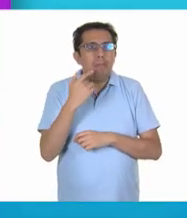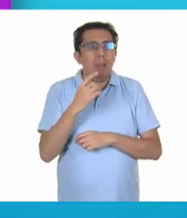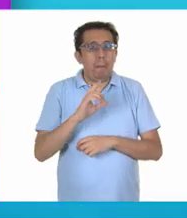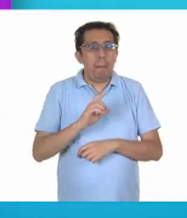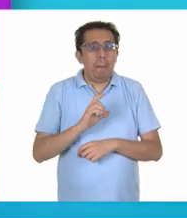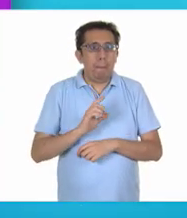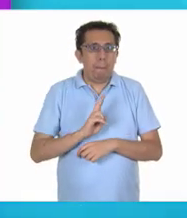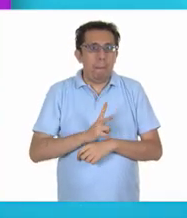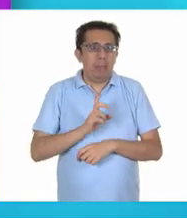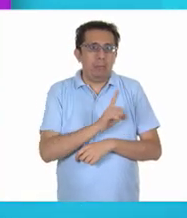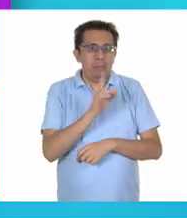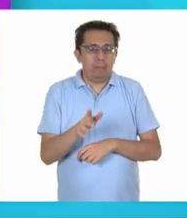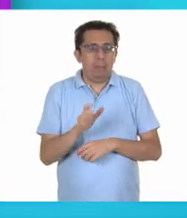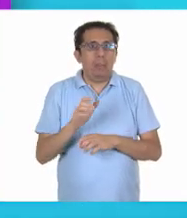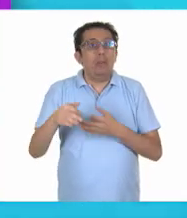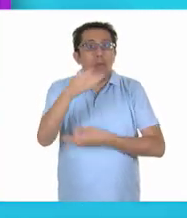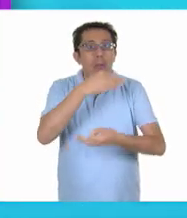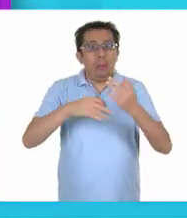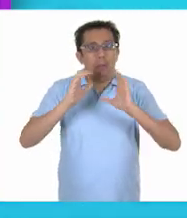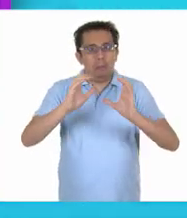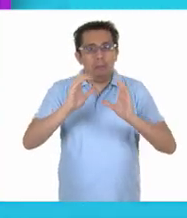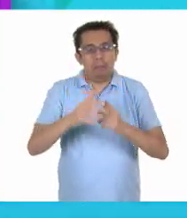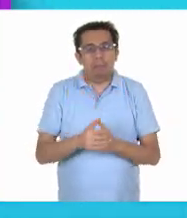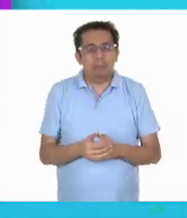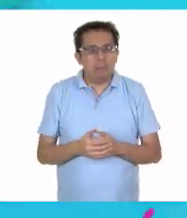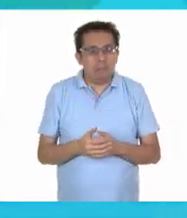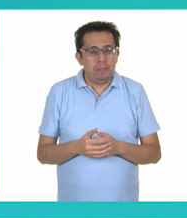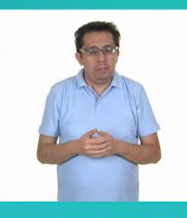unos a los otros.